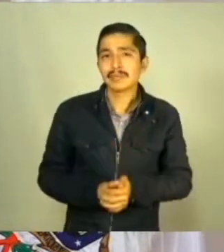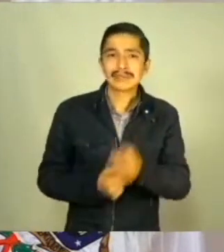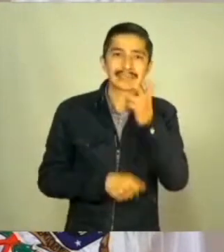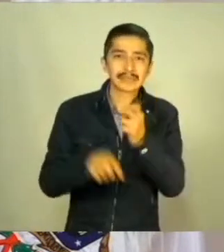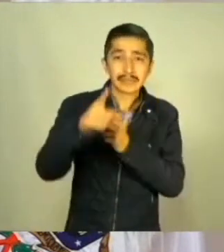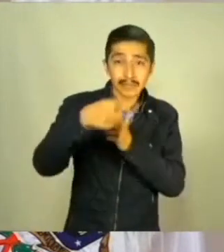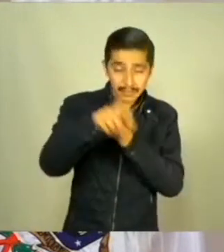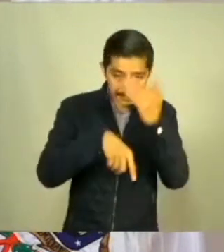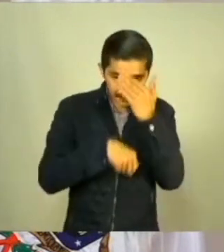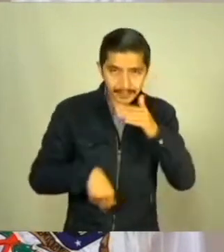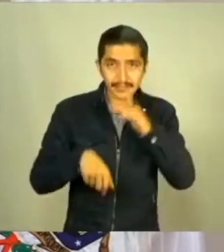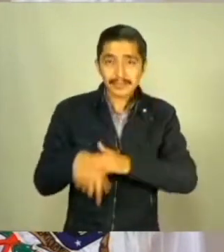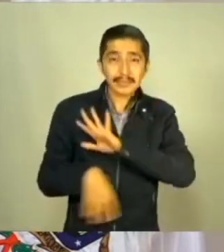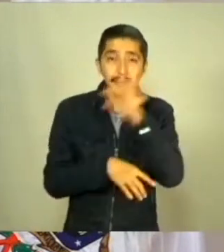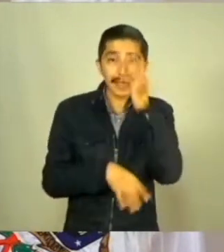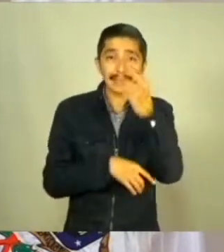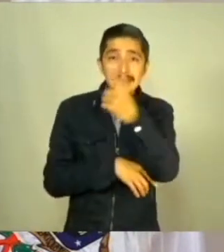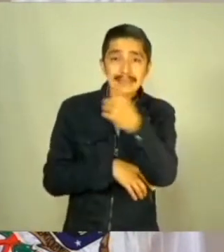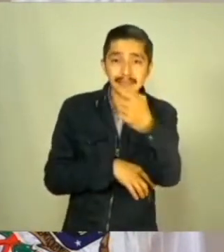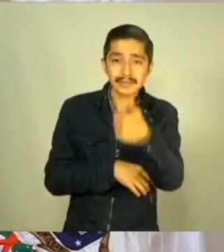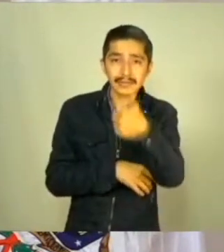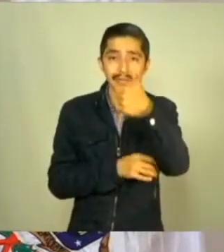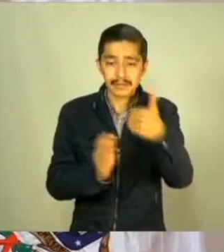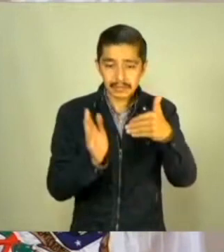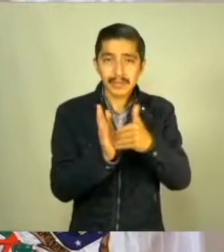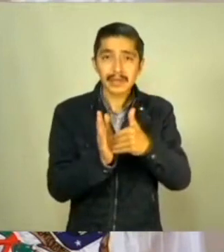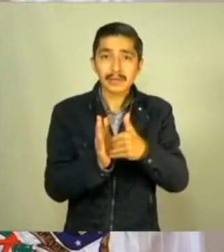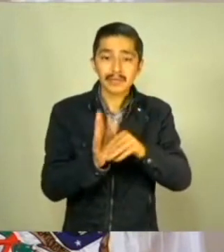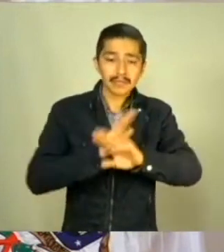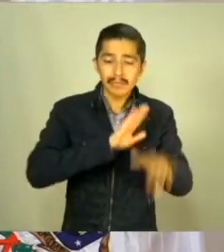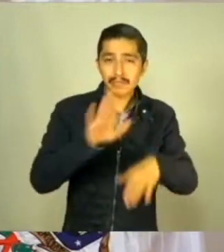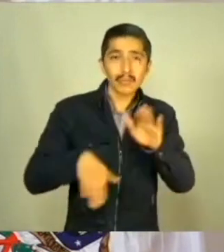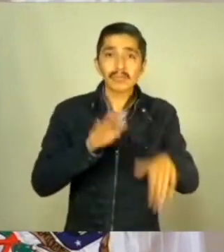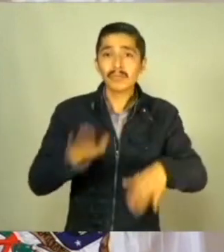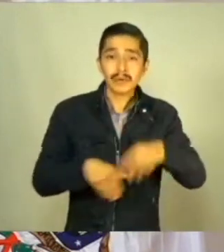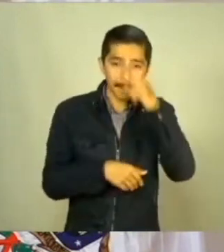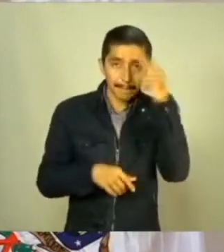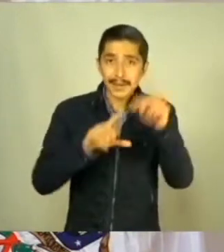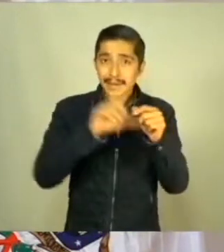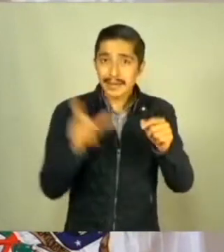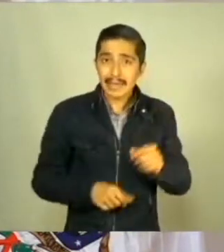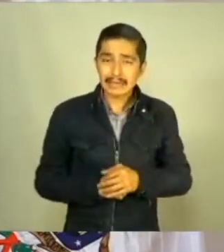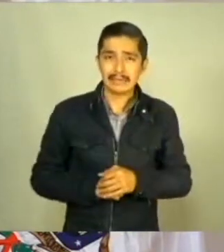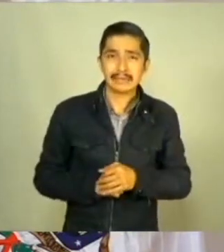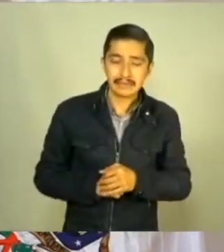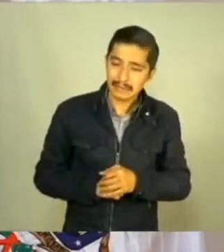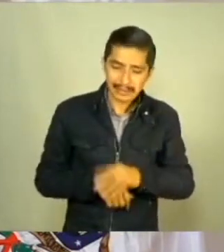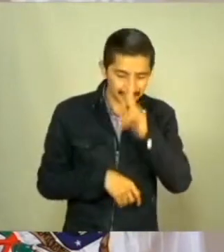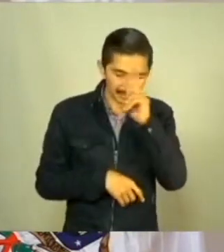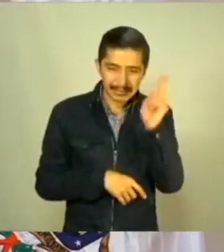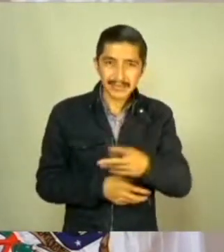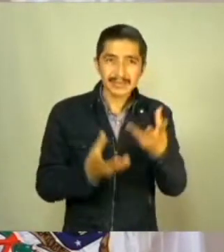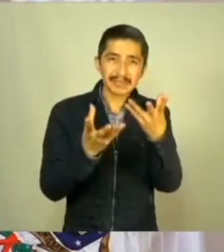mente que van casi 106 mil muertos en méxico una desgracia miles y